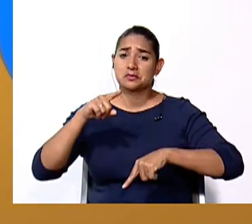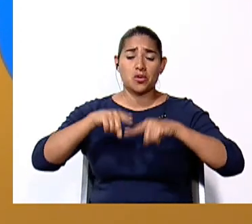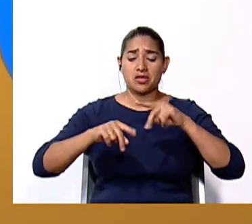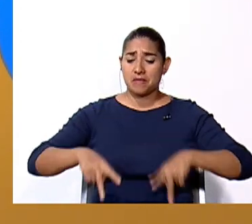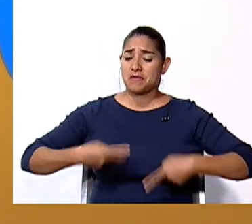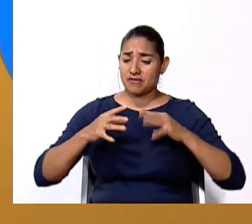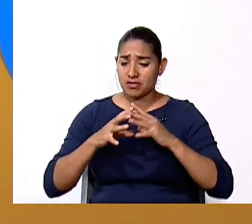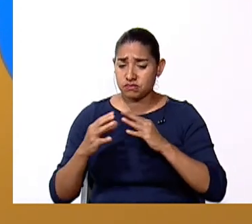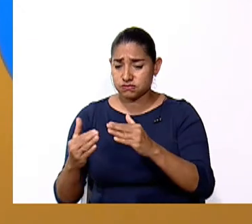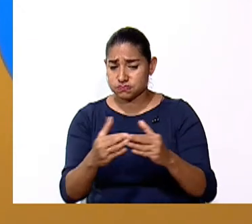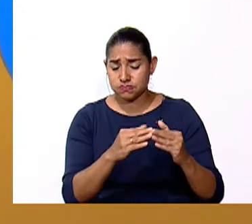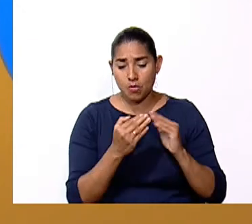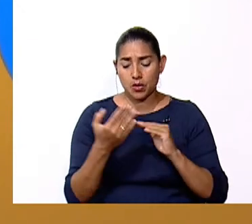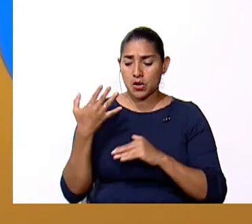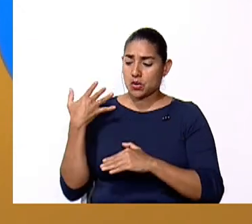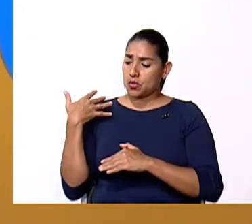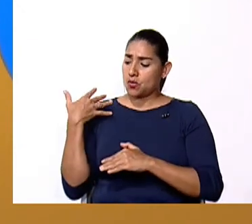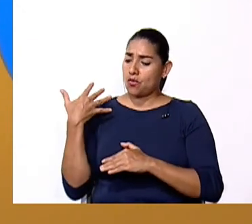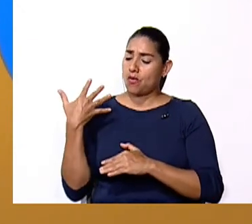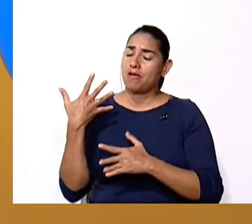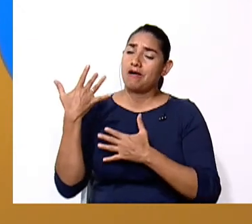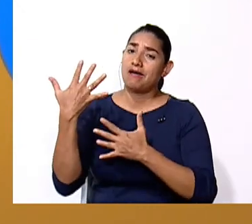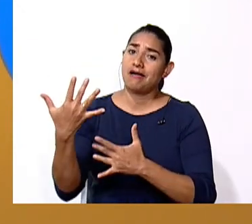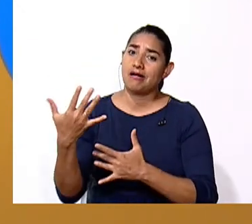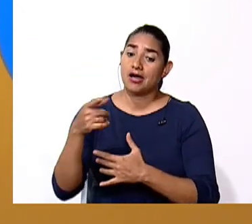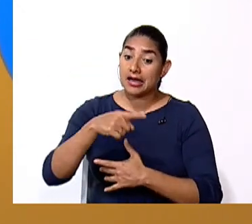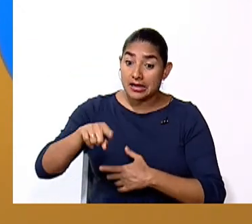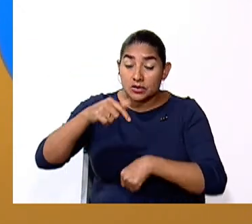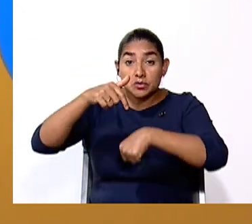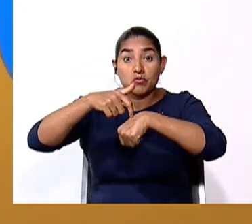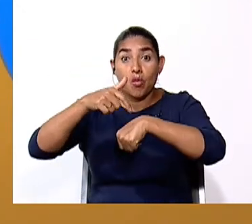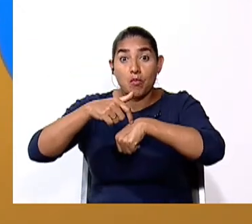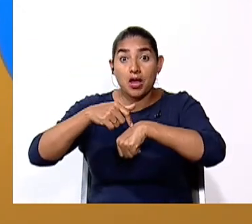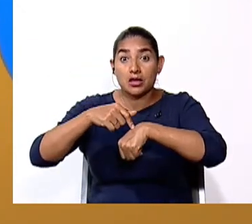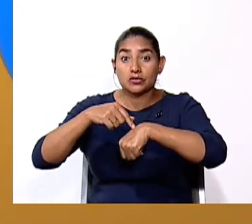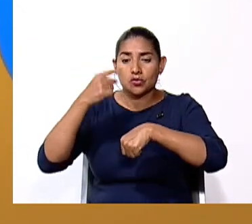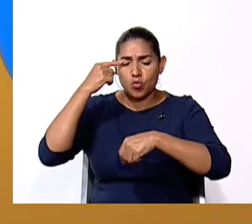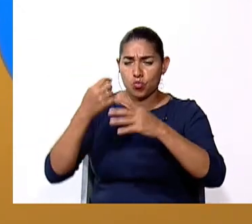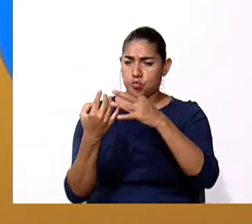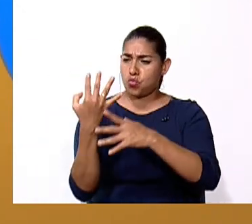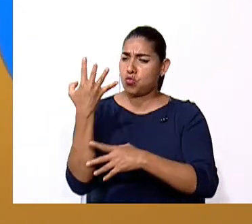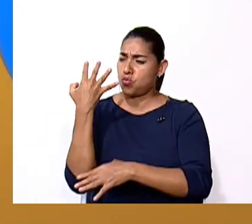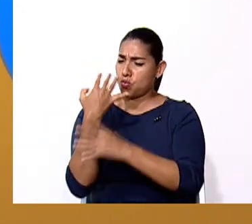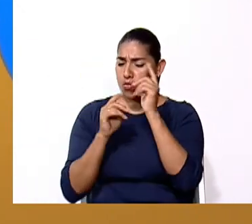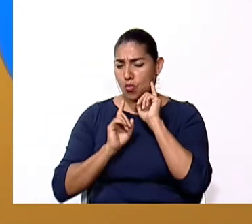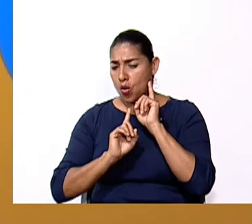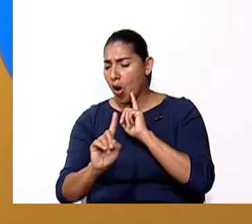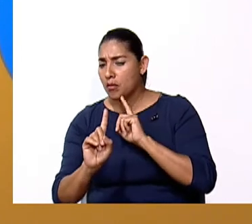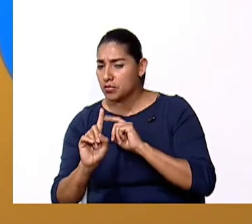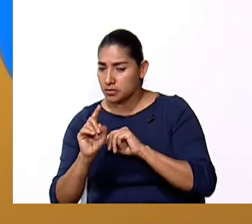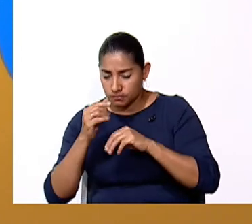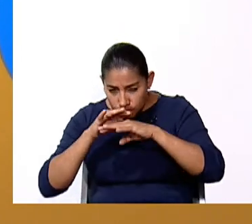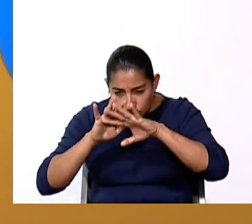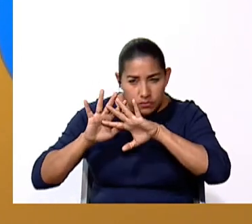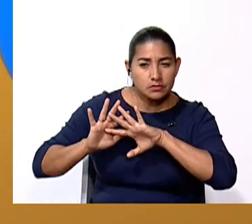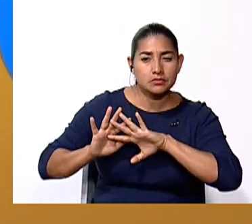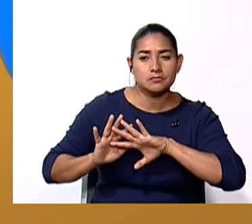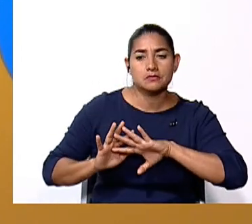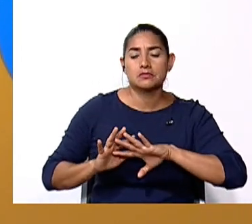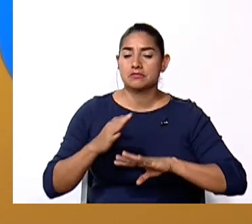Rápidamente Ignacio y sus hombres marcharon hacia el puerto. Y eventualmente hallaron las huellas de los guerreros huetares. Al